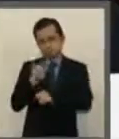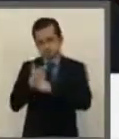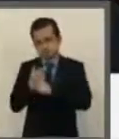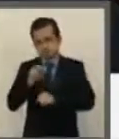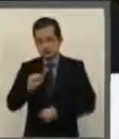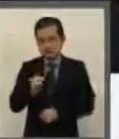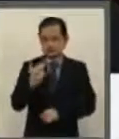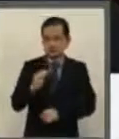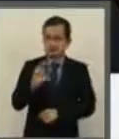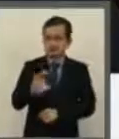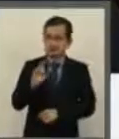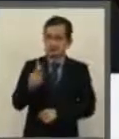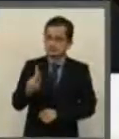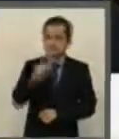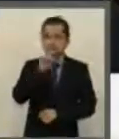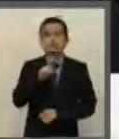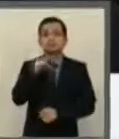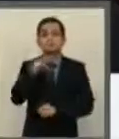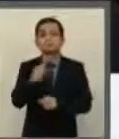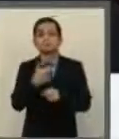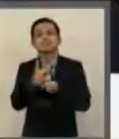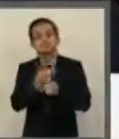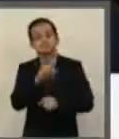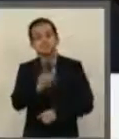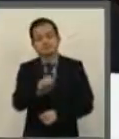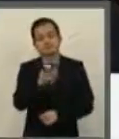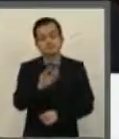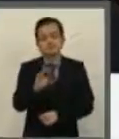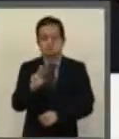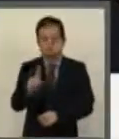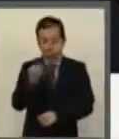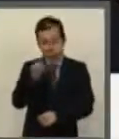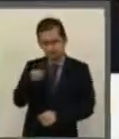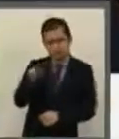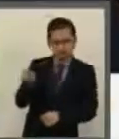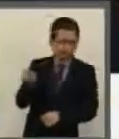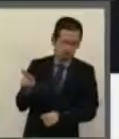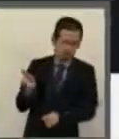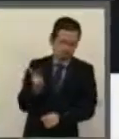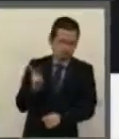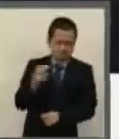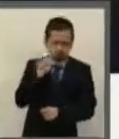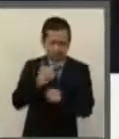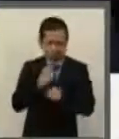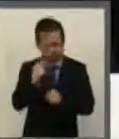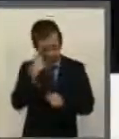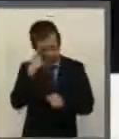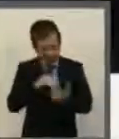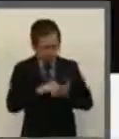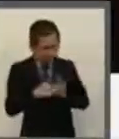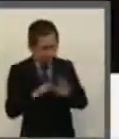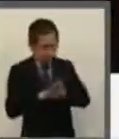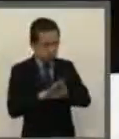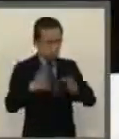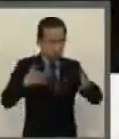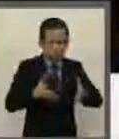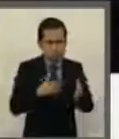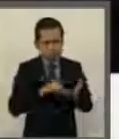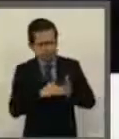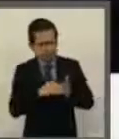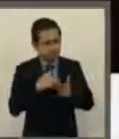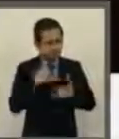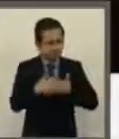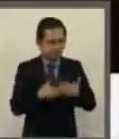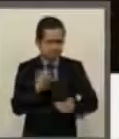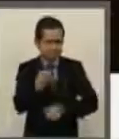Público y de la Función Pública para llevar a cabo las acciones que correspondan. Lo anterior